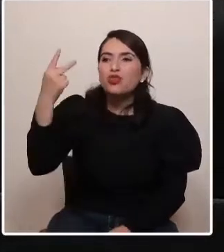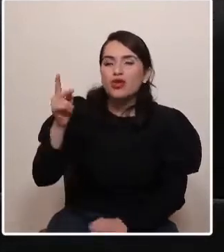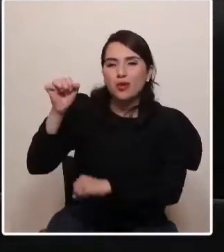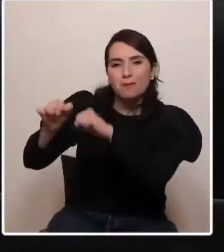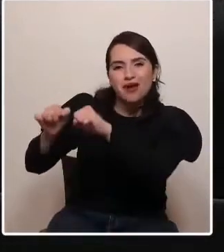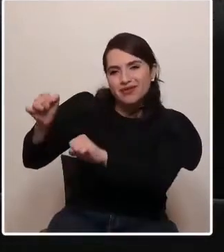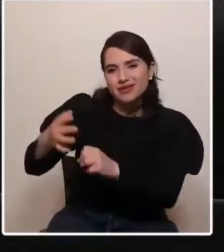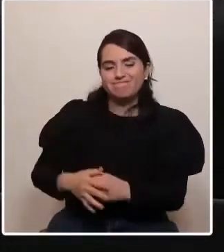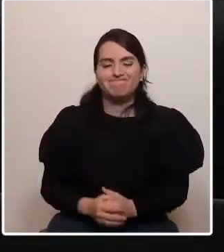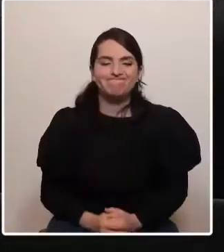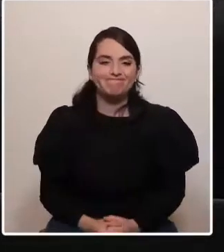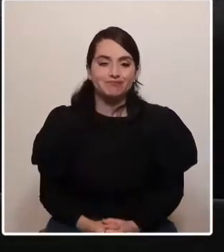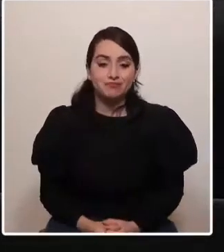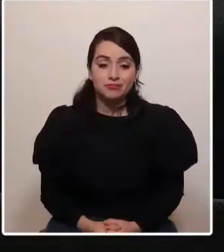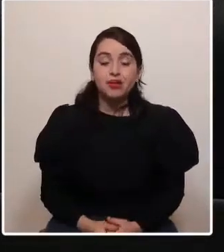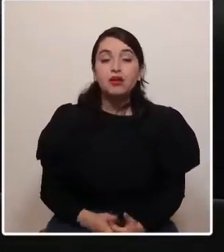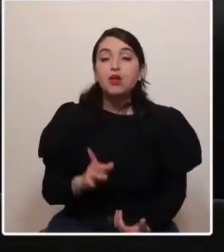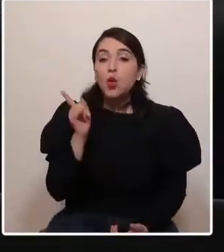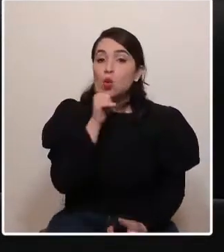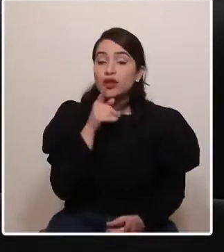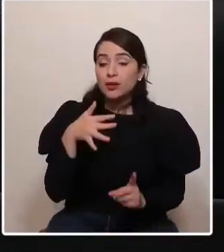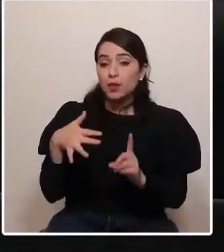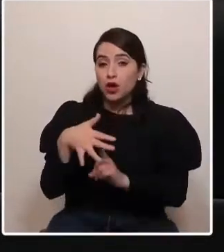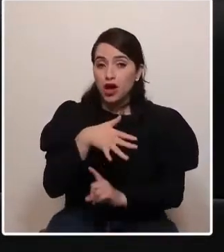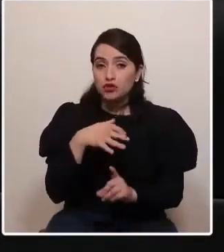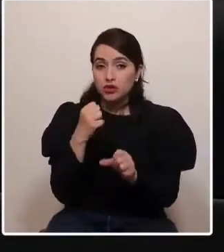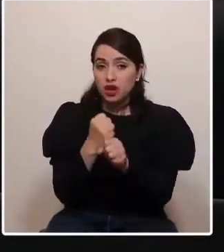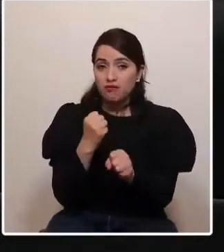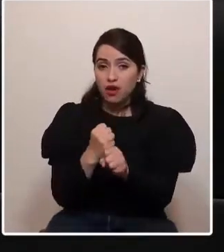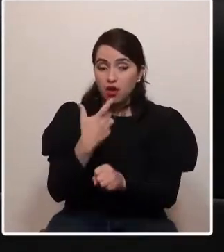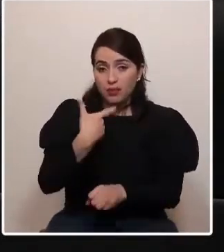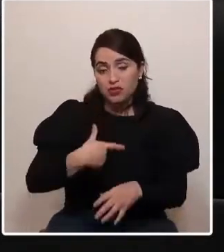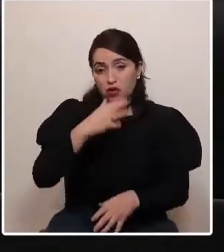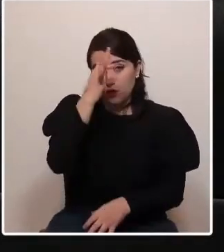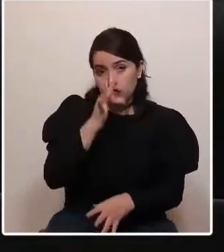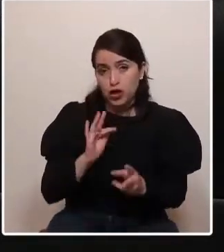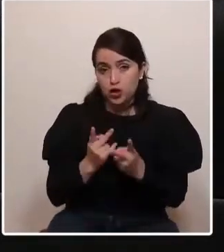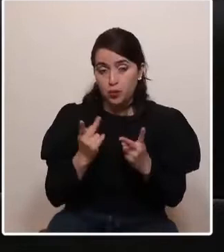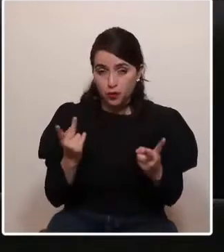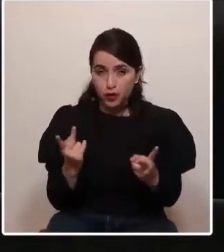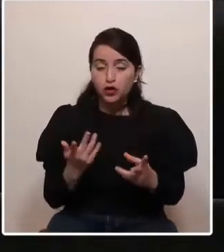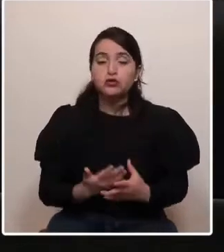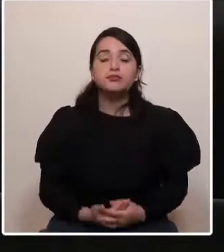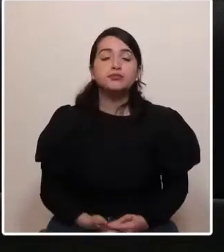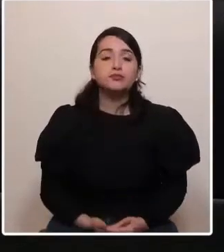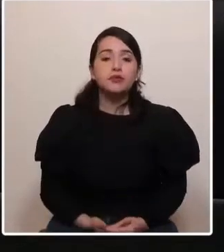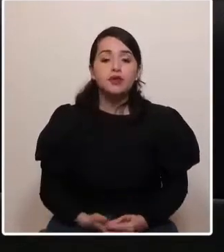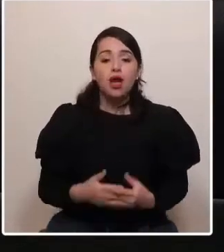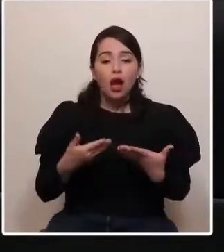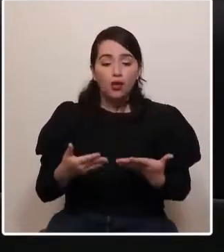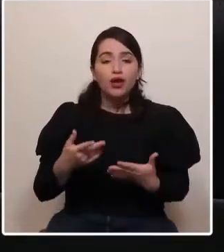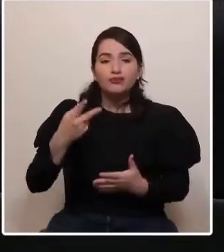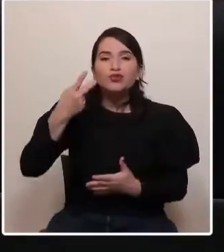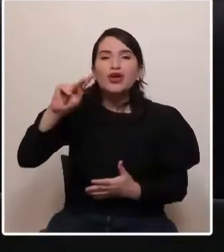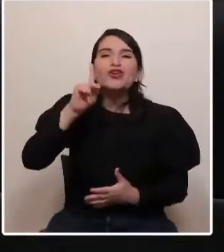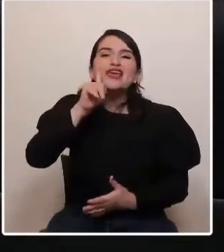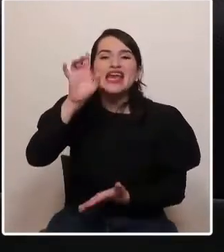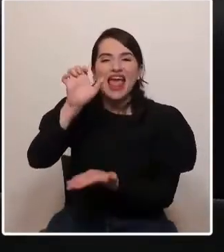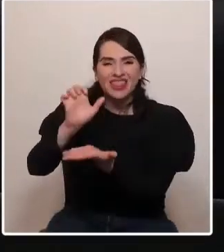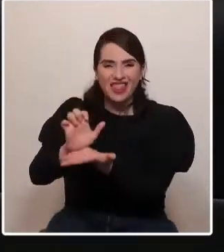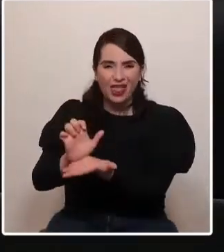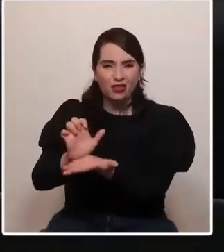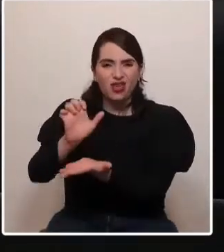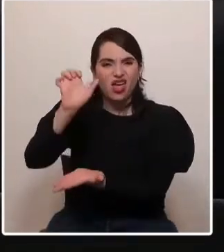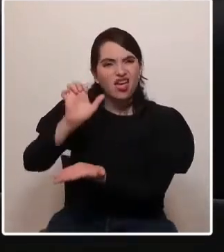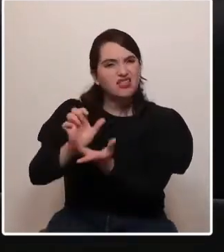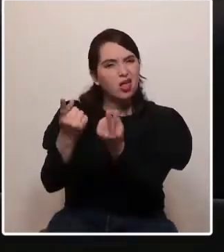Ahora bien, tratándose de este último caso mencionado, las obras de empleados o funcionarios públicos hoy en día son de titularidad estatal, como si el Estado fuese una